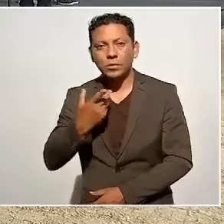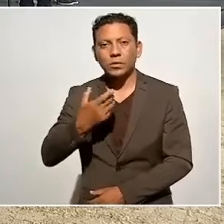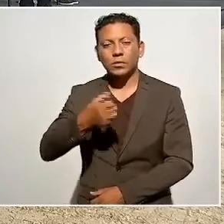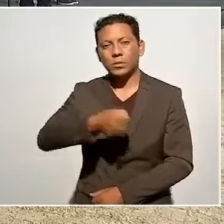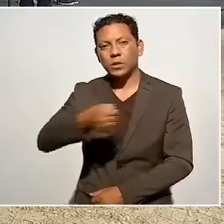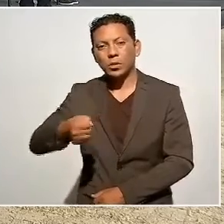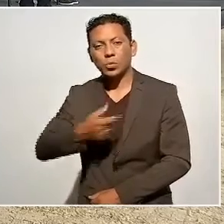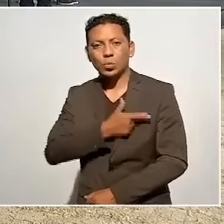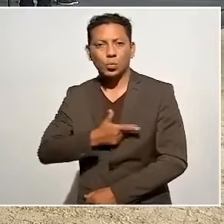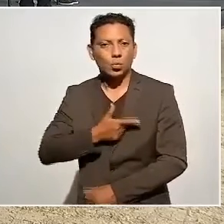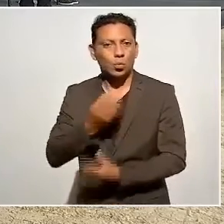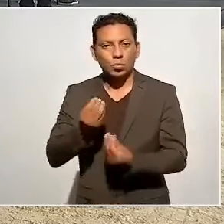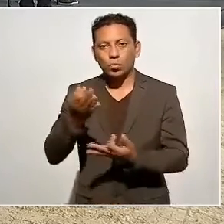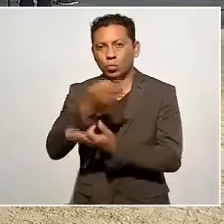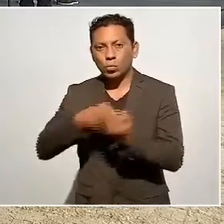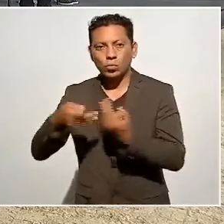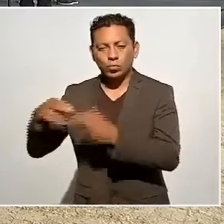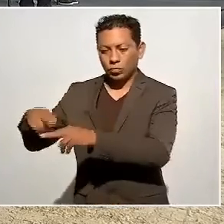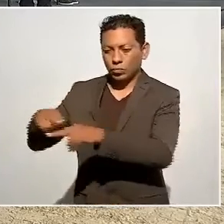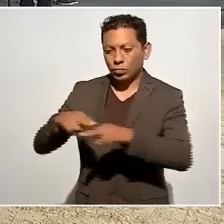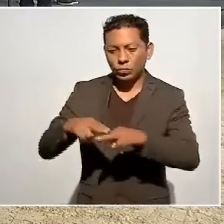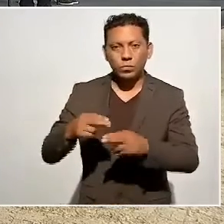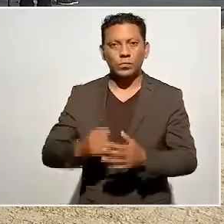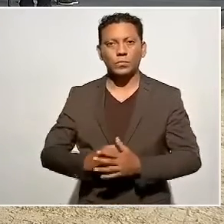Saludo con gusto a todos los miembros del presidio.